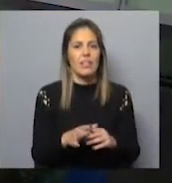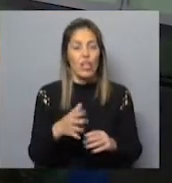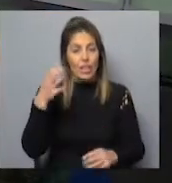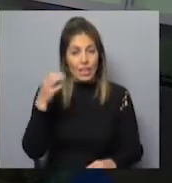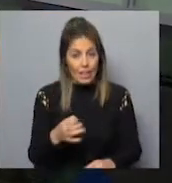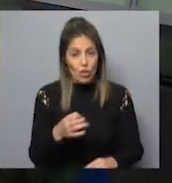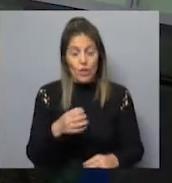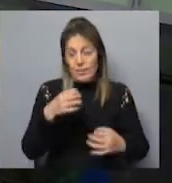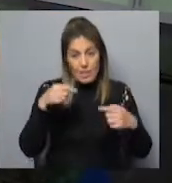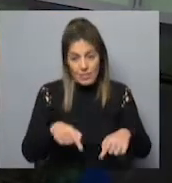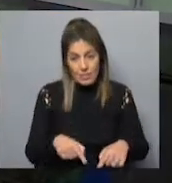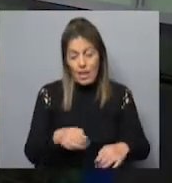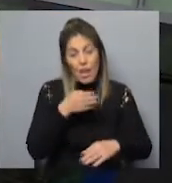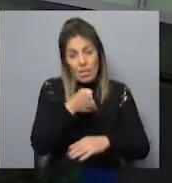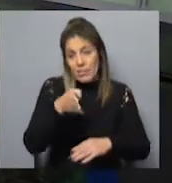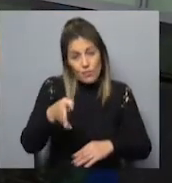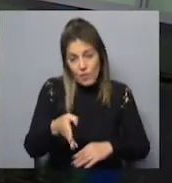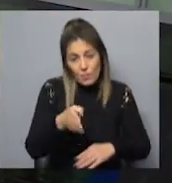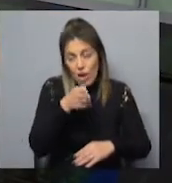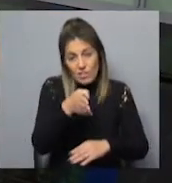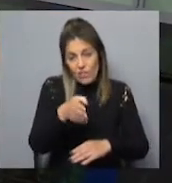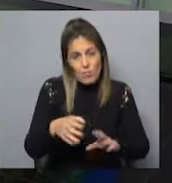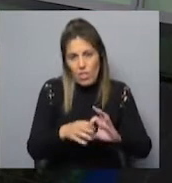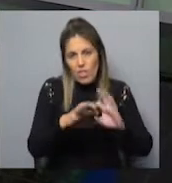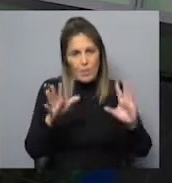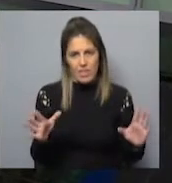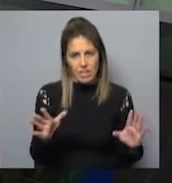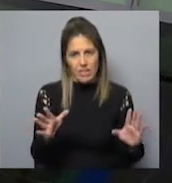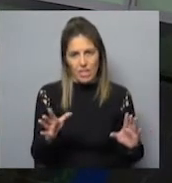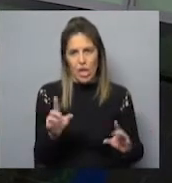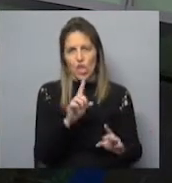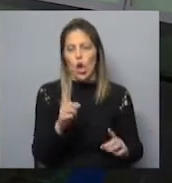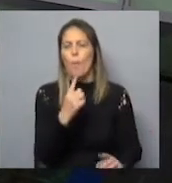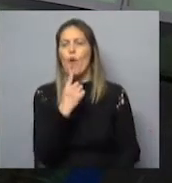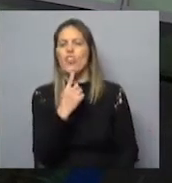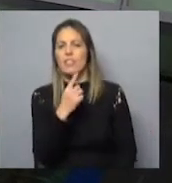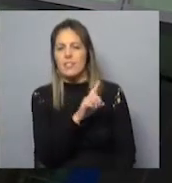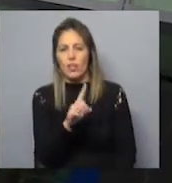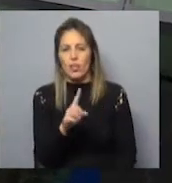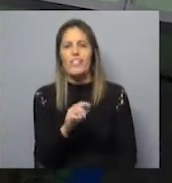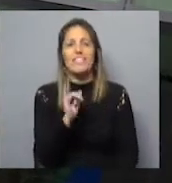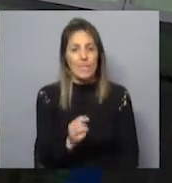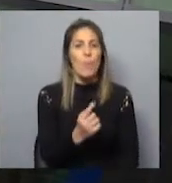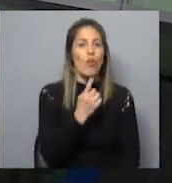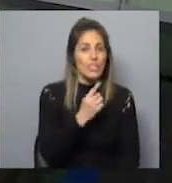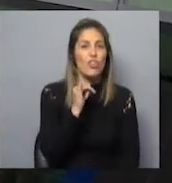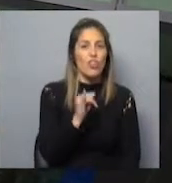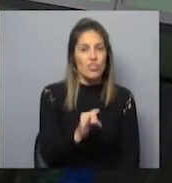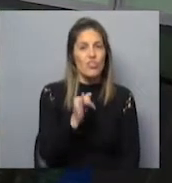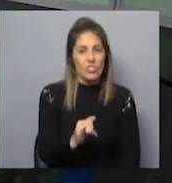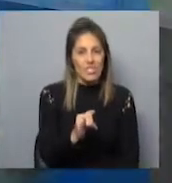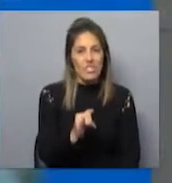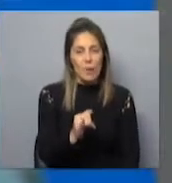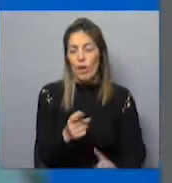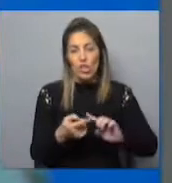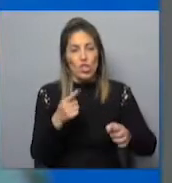que debe estar el activismo activismo independiente no politice y político porque el activismo de toda